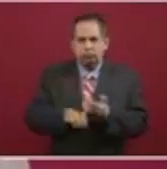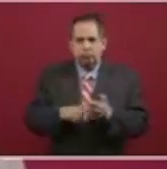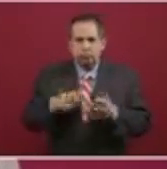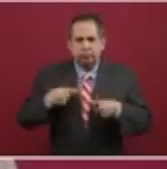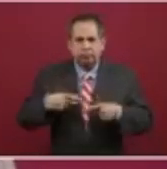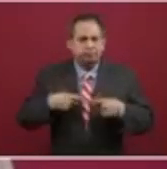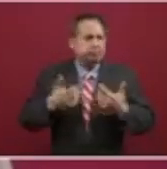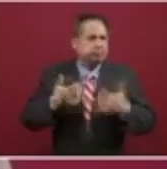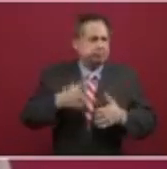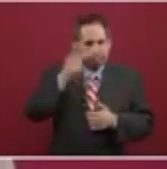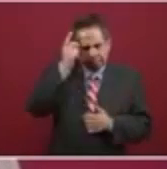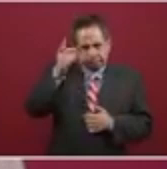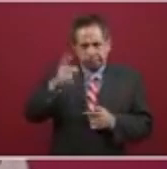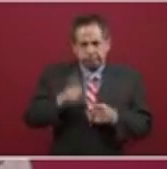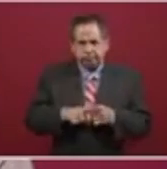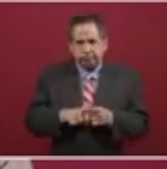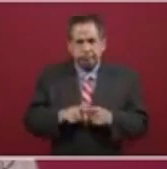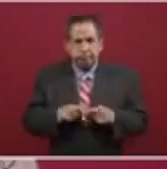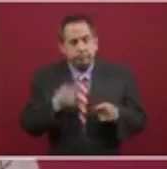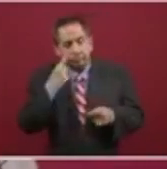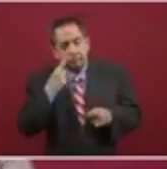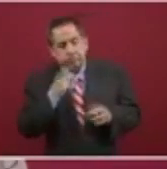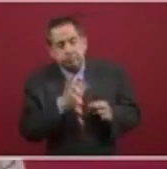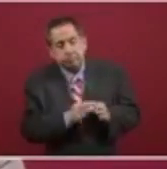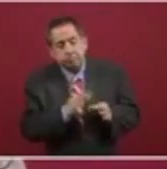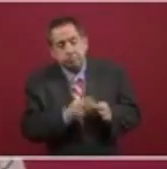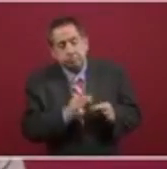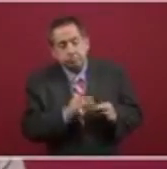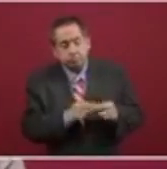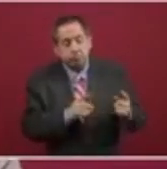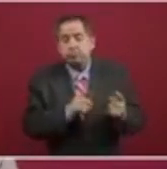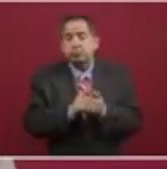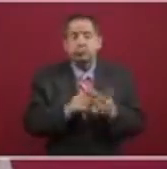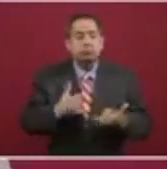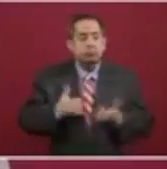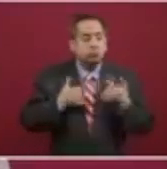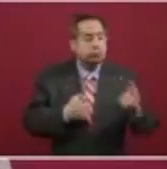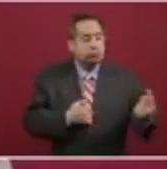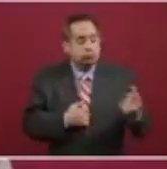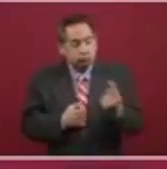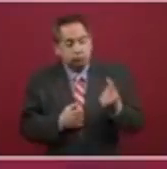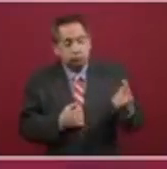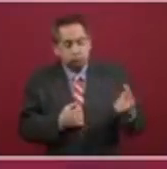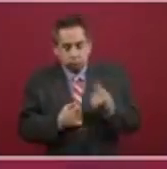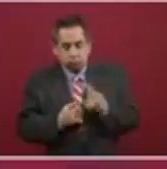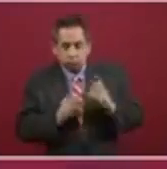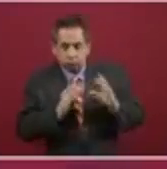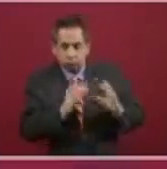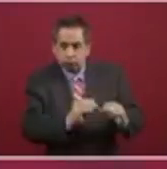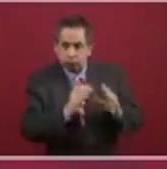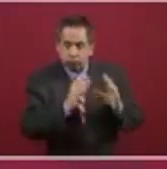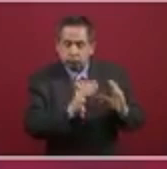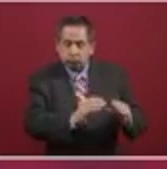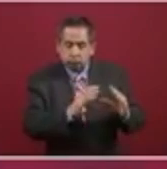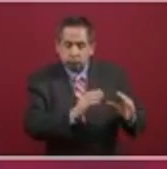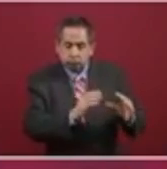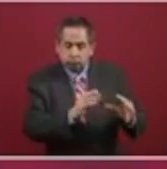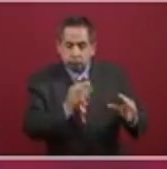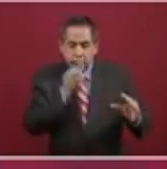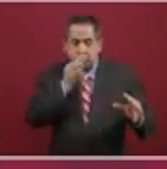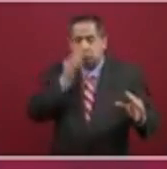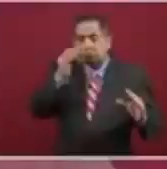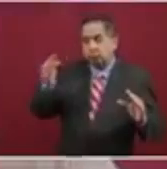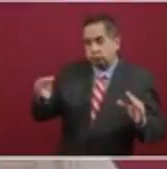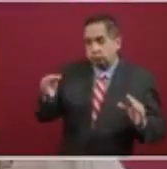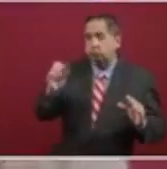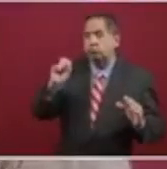pues los que le dan seguimiento, los que reciben a los jóvenes y los van formando, son los que nos informan y en su